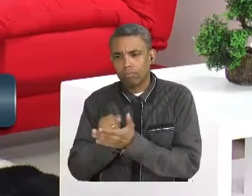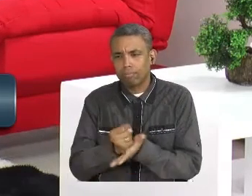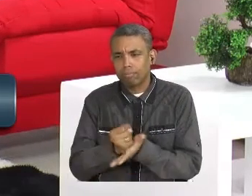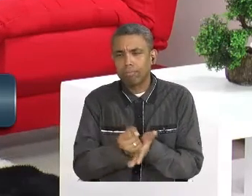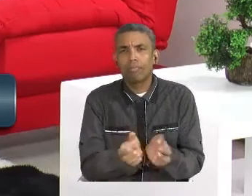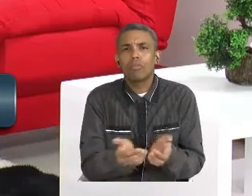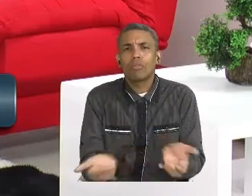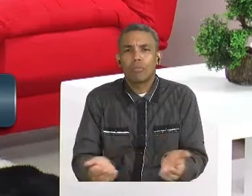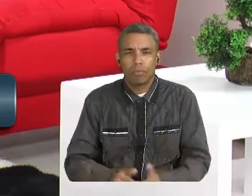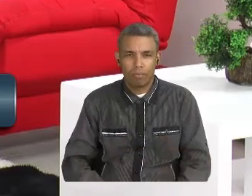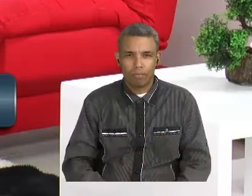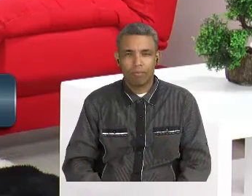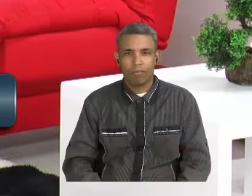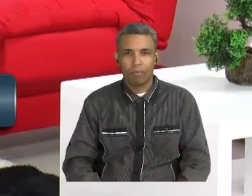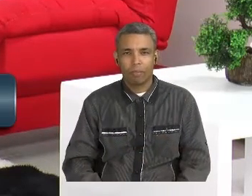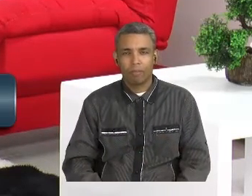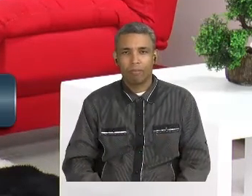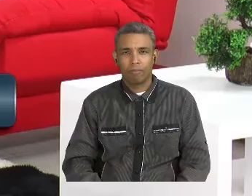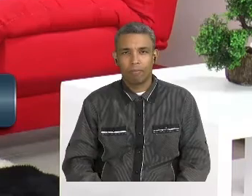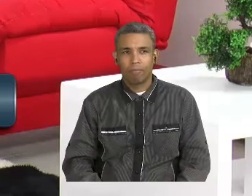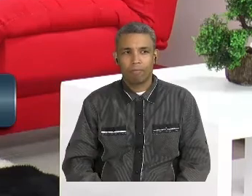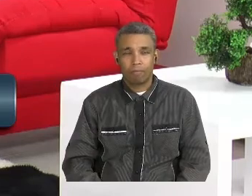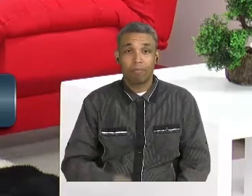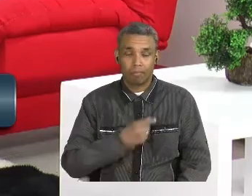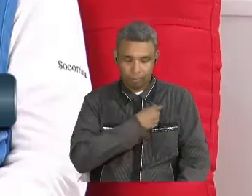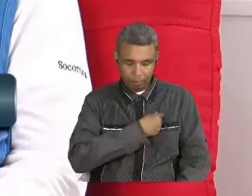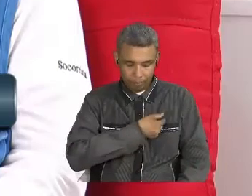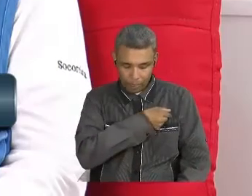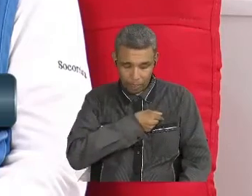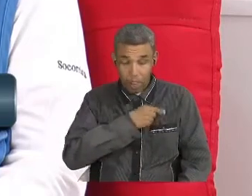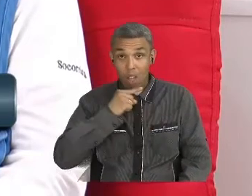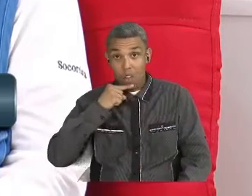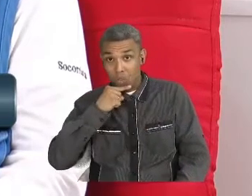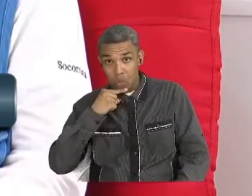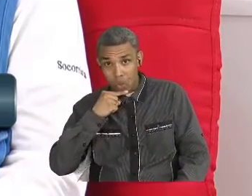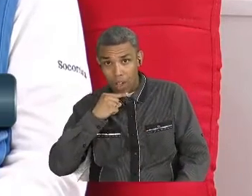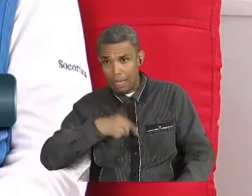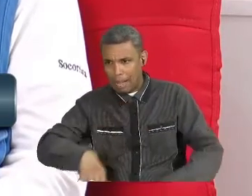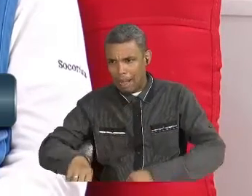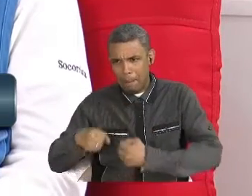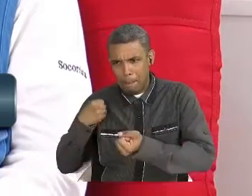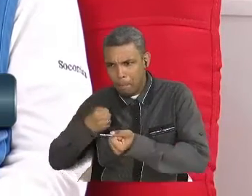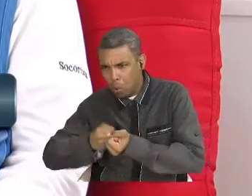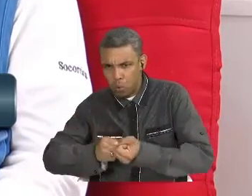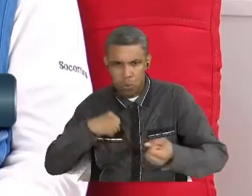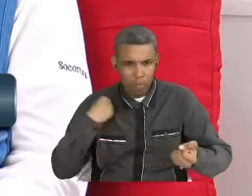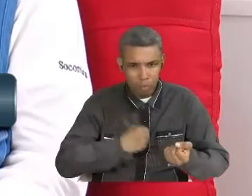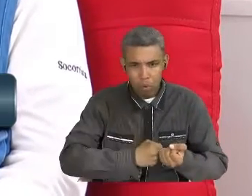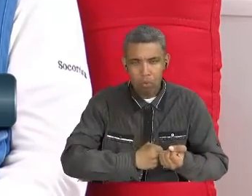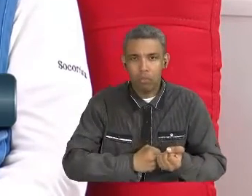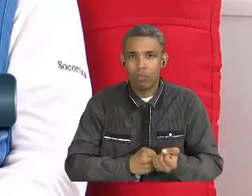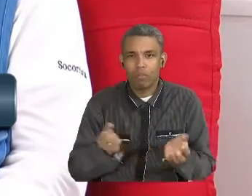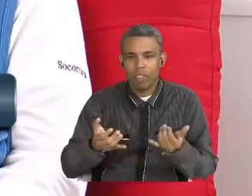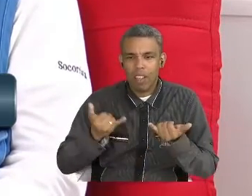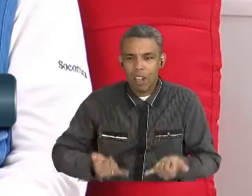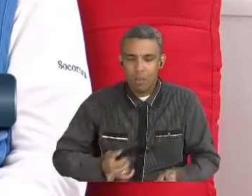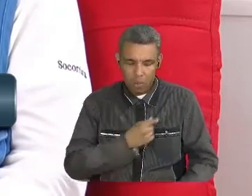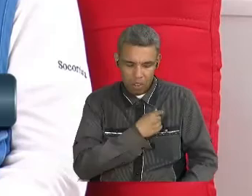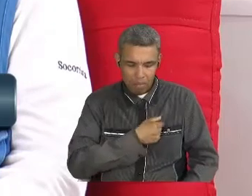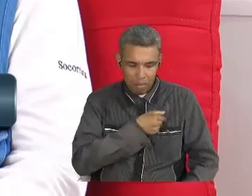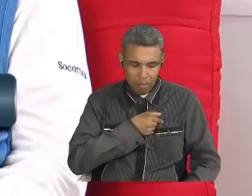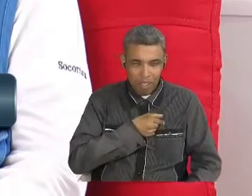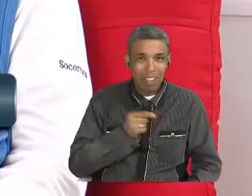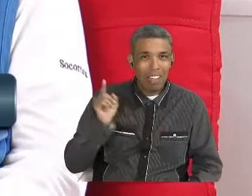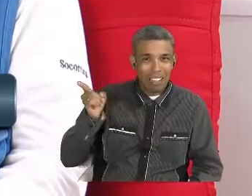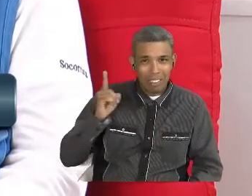Mocoa. Sí, es muy importante saber que la Cruz Roja colombiana es una entidad de apoyo. En este momento articula con la Unidad Nacional de Gestión